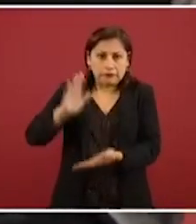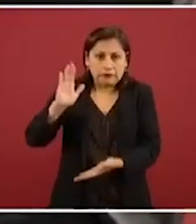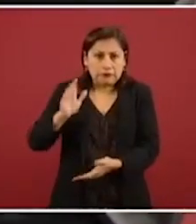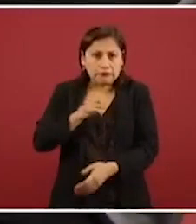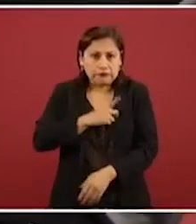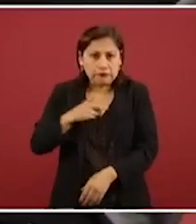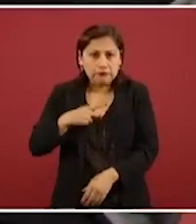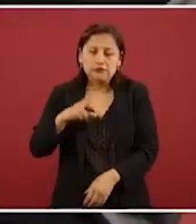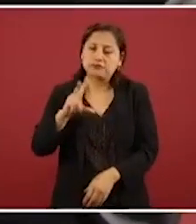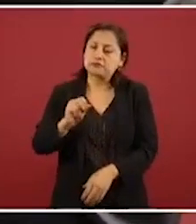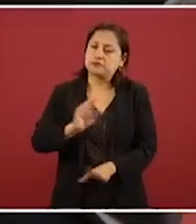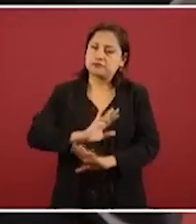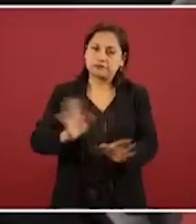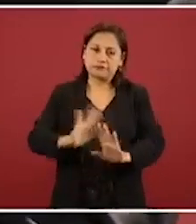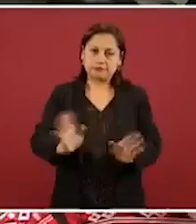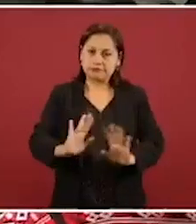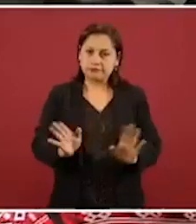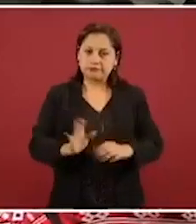Entonces,